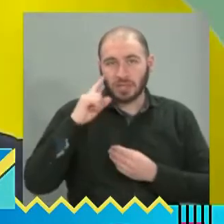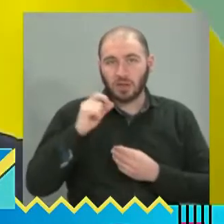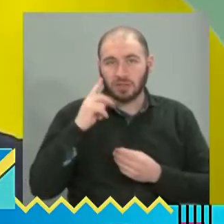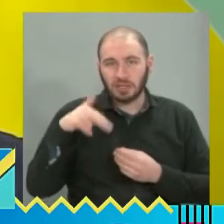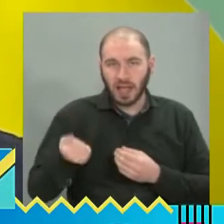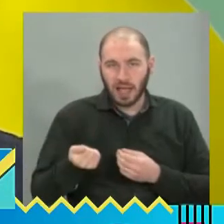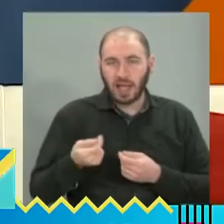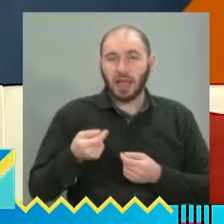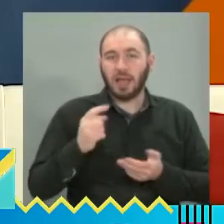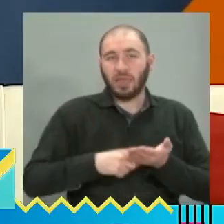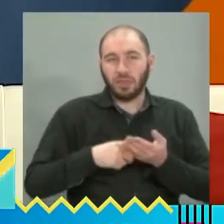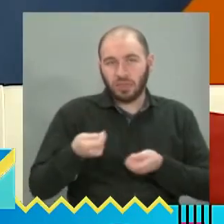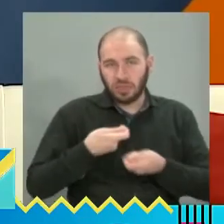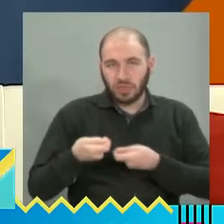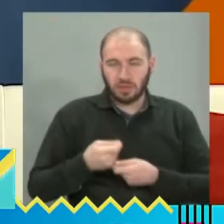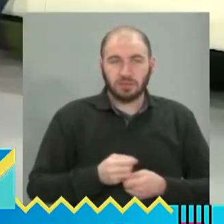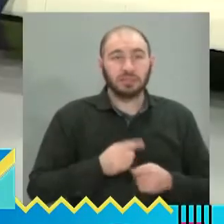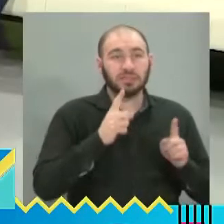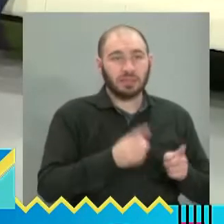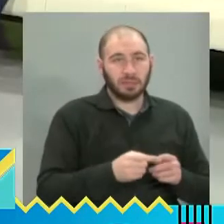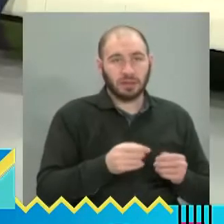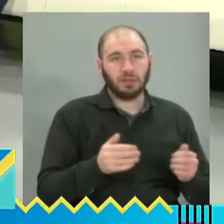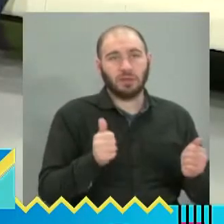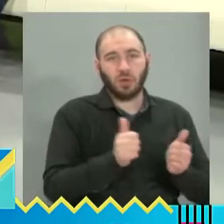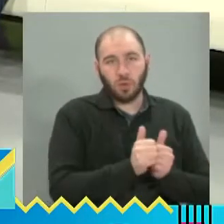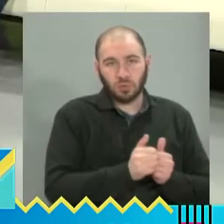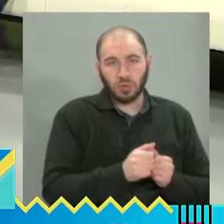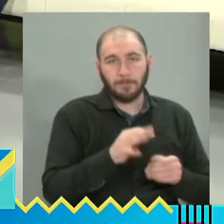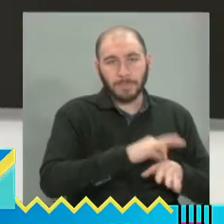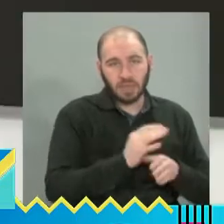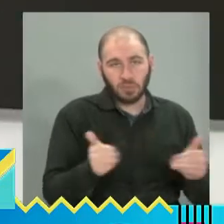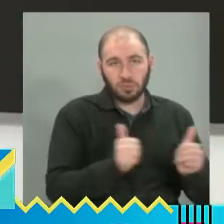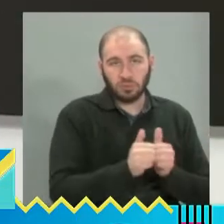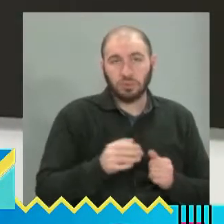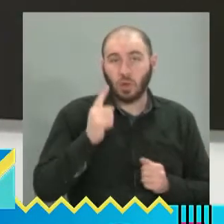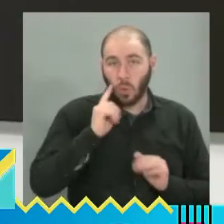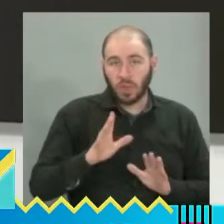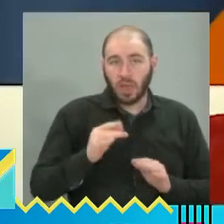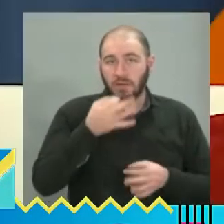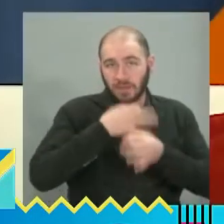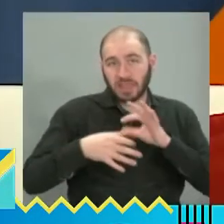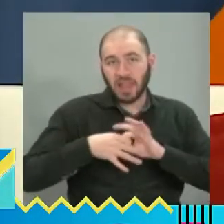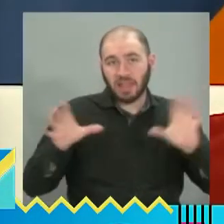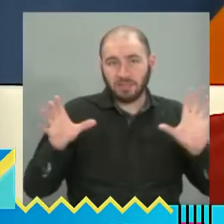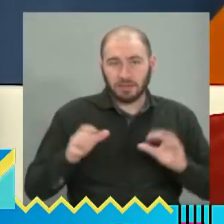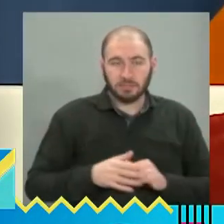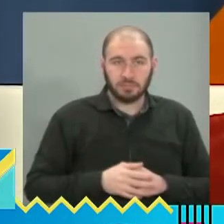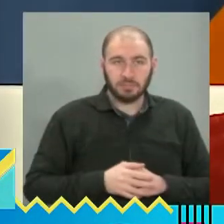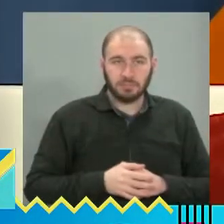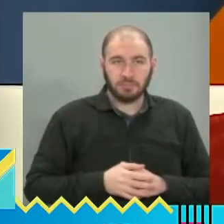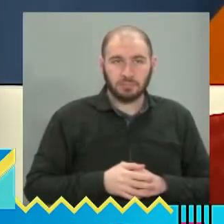Bien. Administro la droga. Y que se hace también con acompañamiento médico. Ojo, es de venta libre. Bien. O sea